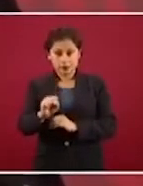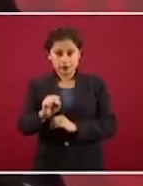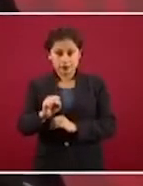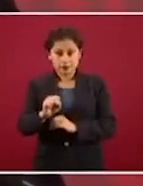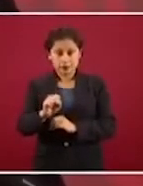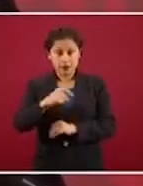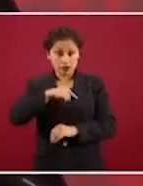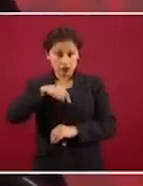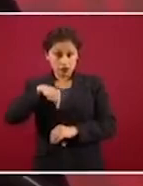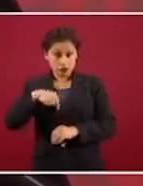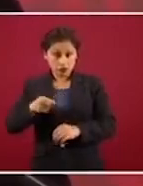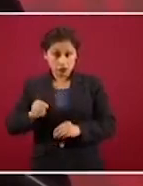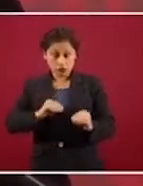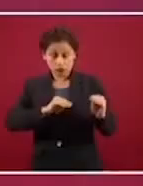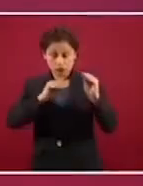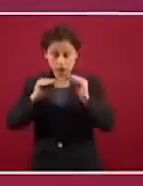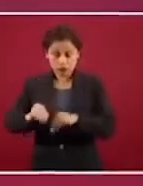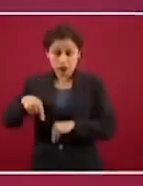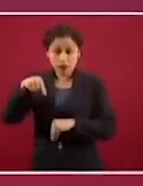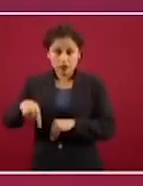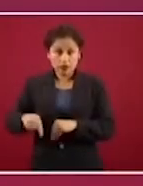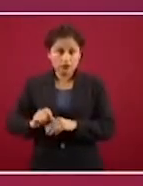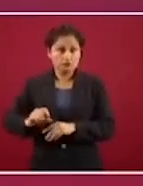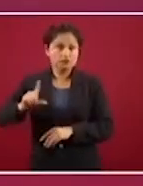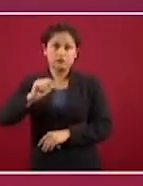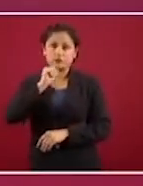aumentado. Pero esto nos significa